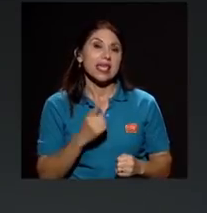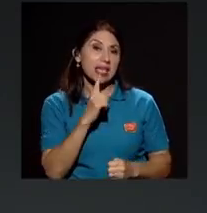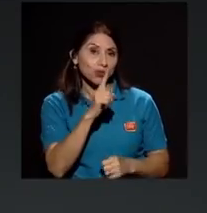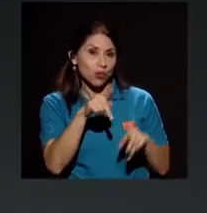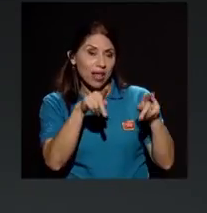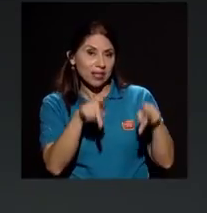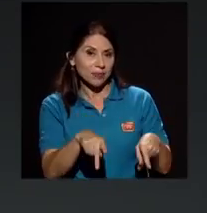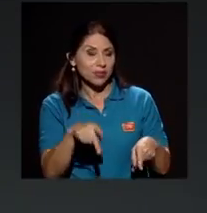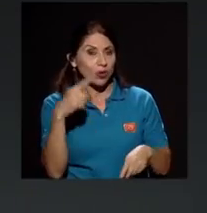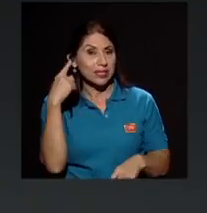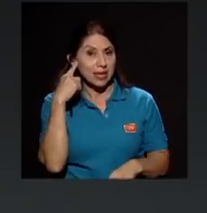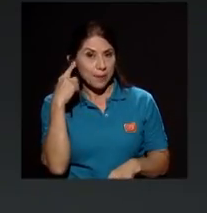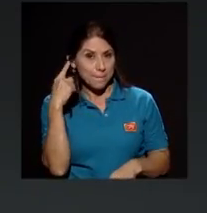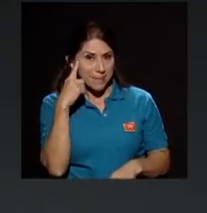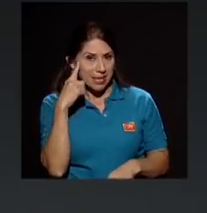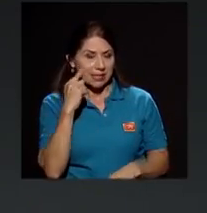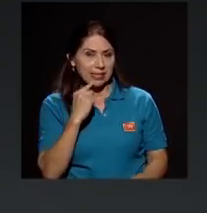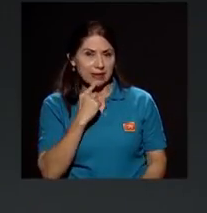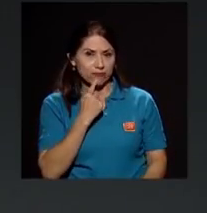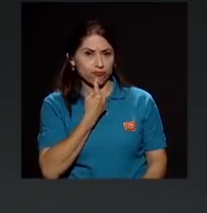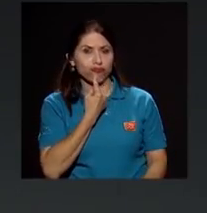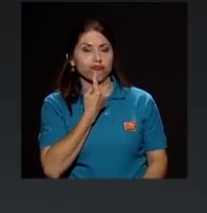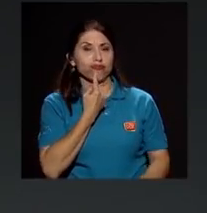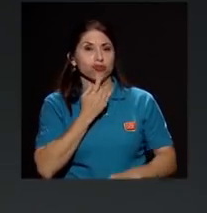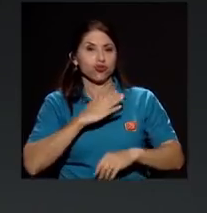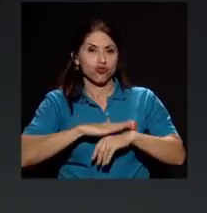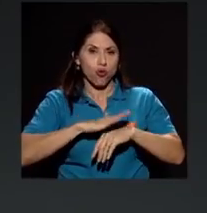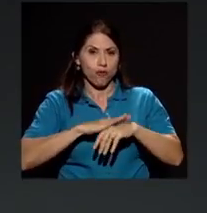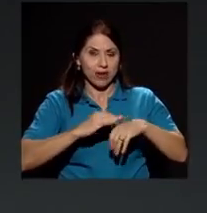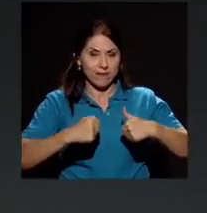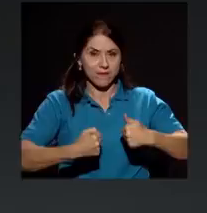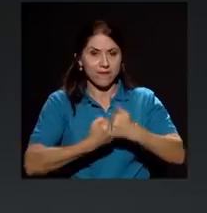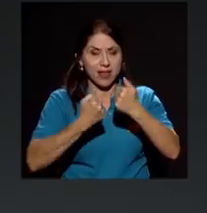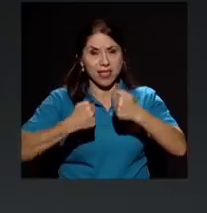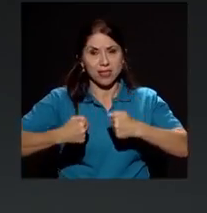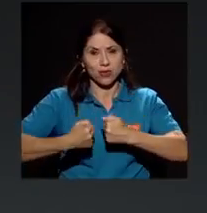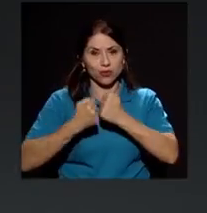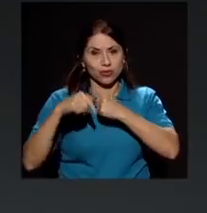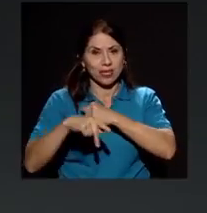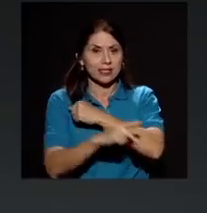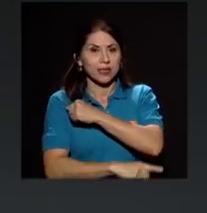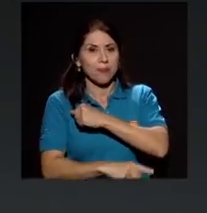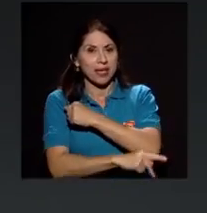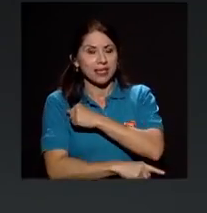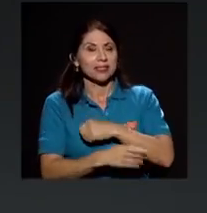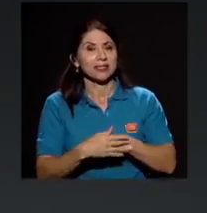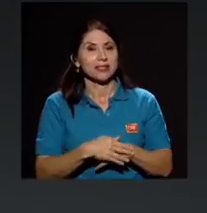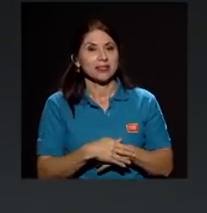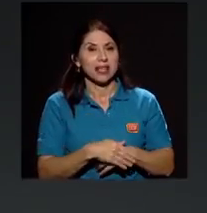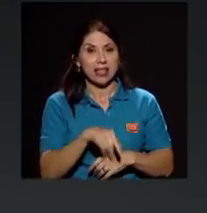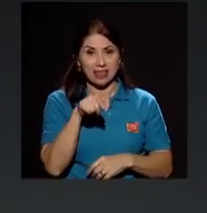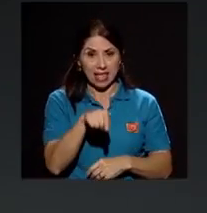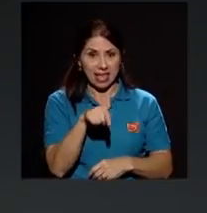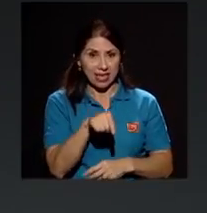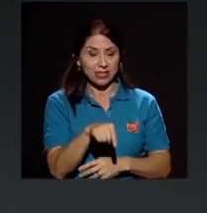personas que piensa con seriedad sobre los retos de este país y hablaremos de eso y de otros